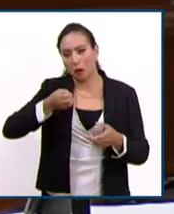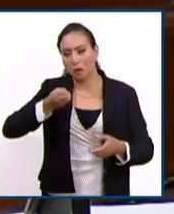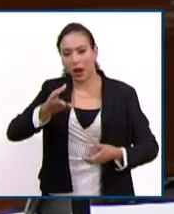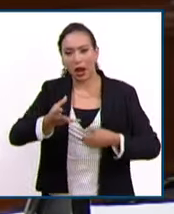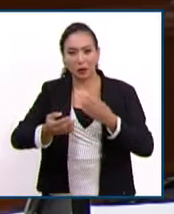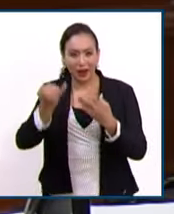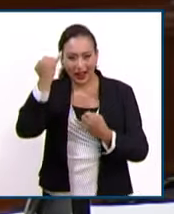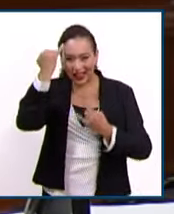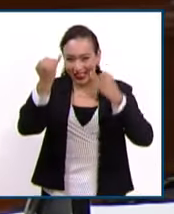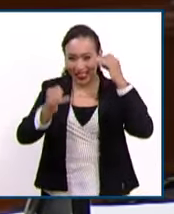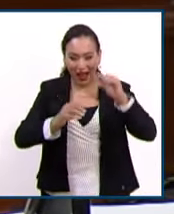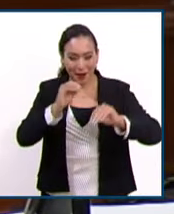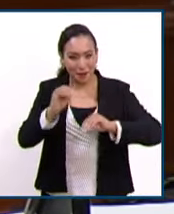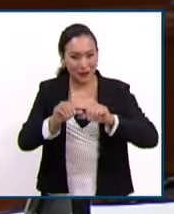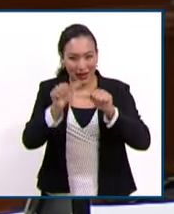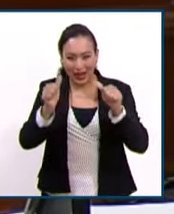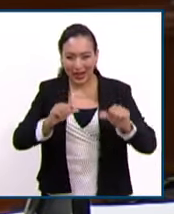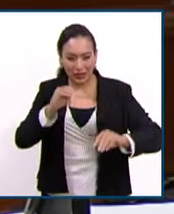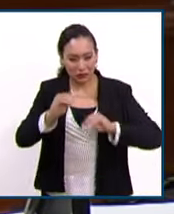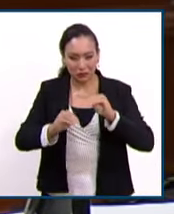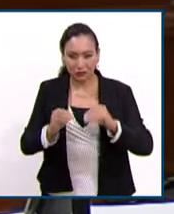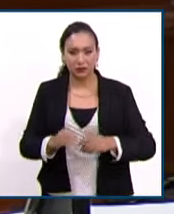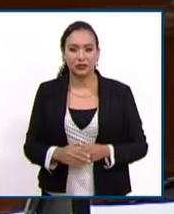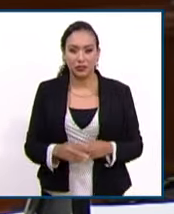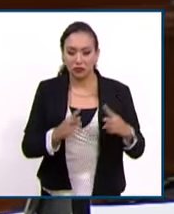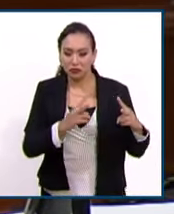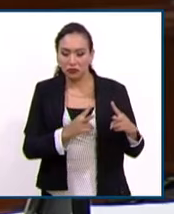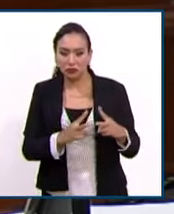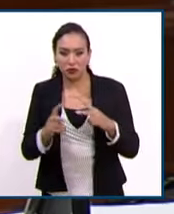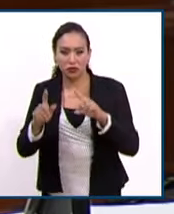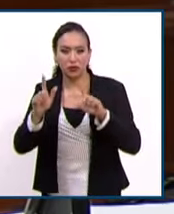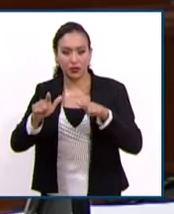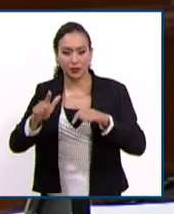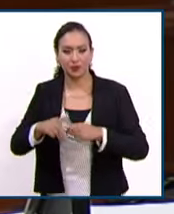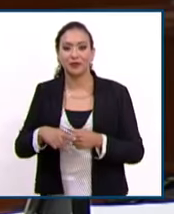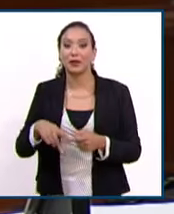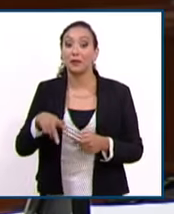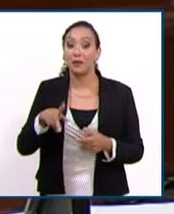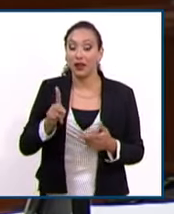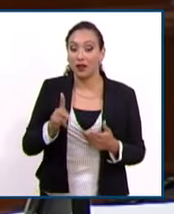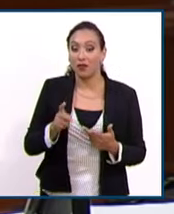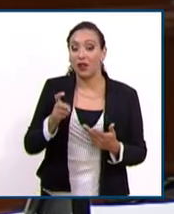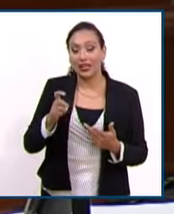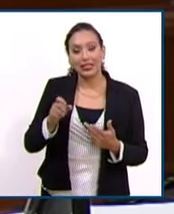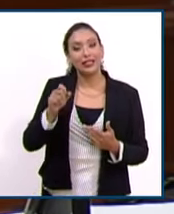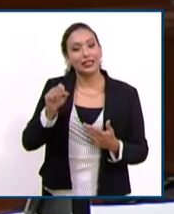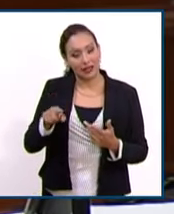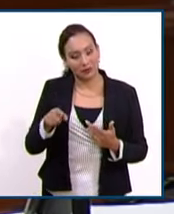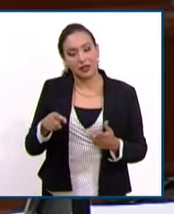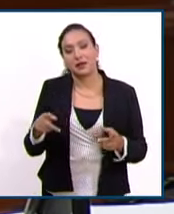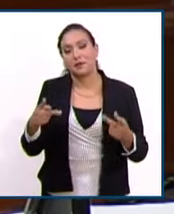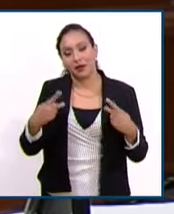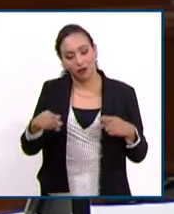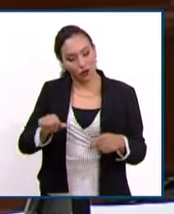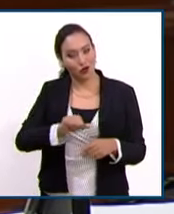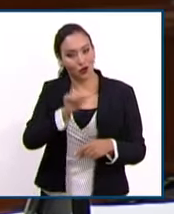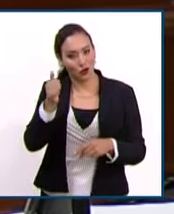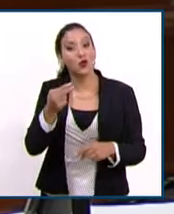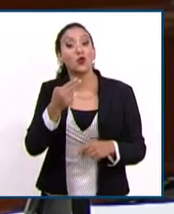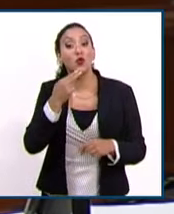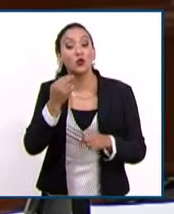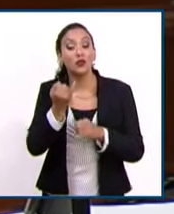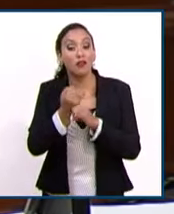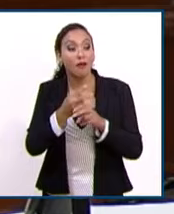creaciones artísticas, etcétera, pero no deja de ser un mecanismo de lucro donde